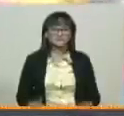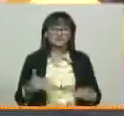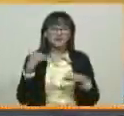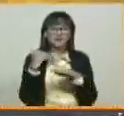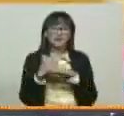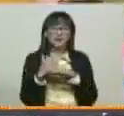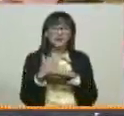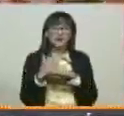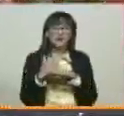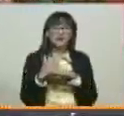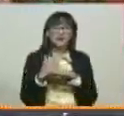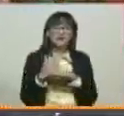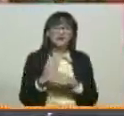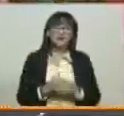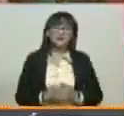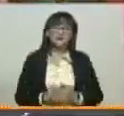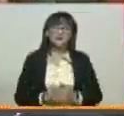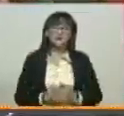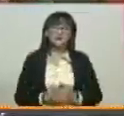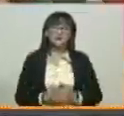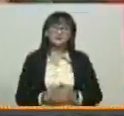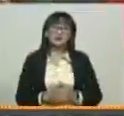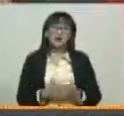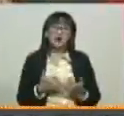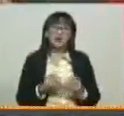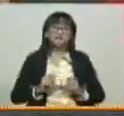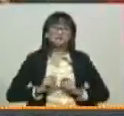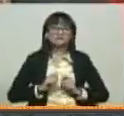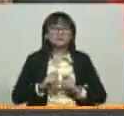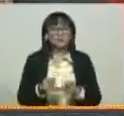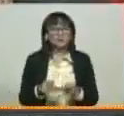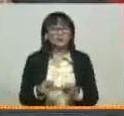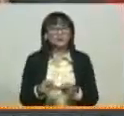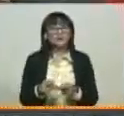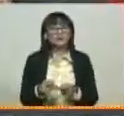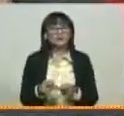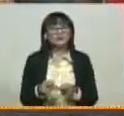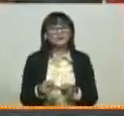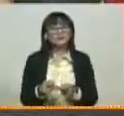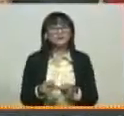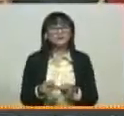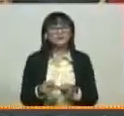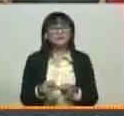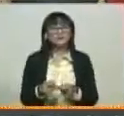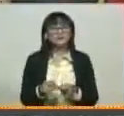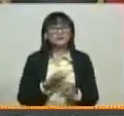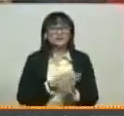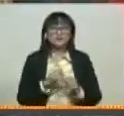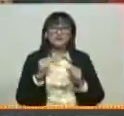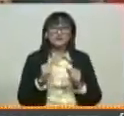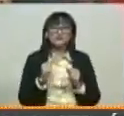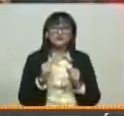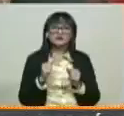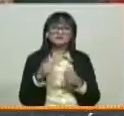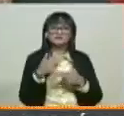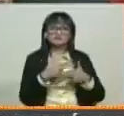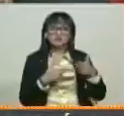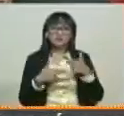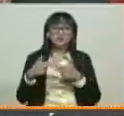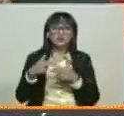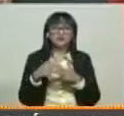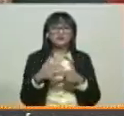Igualmente, estoy asignando recursos para fortalecer la infraestructura